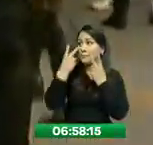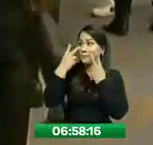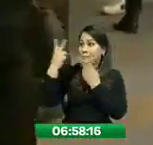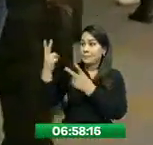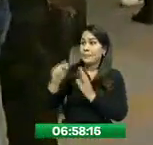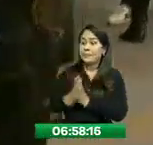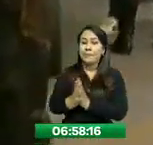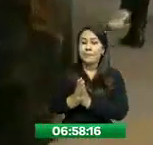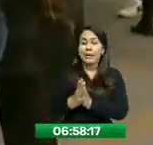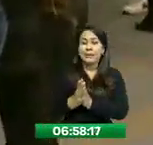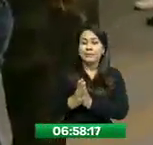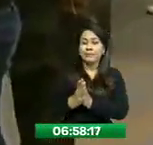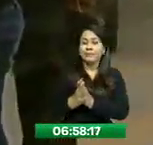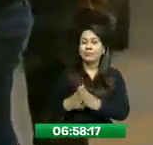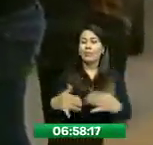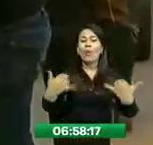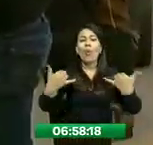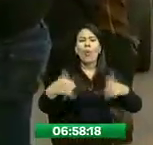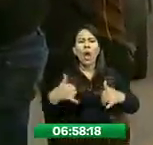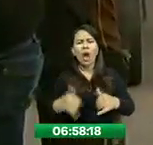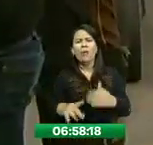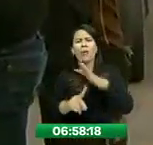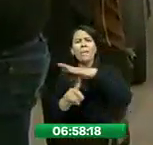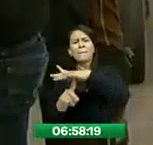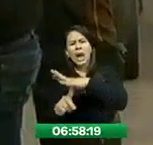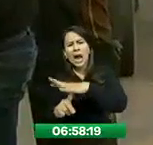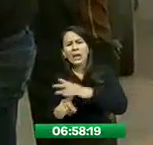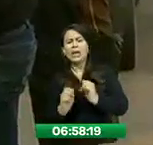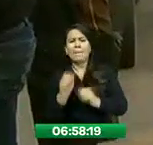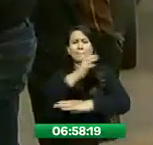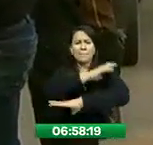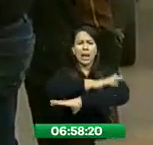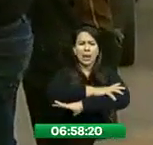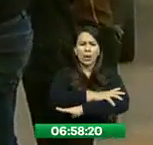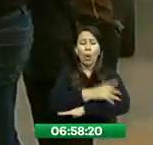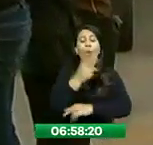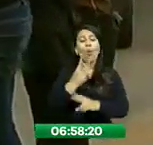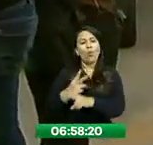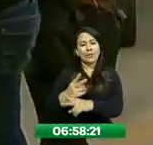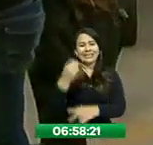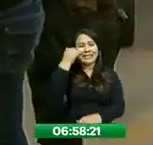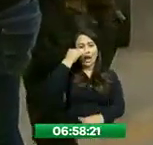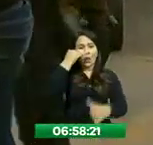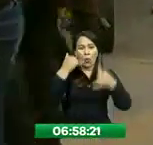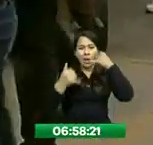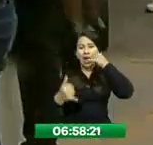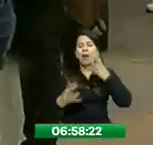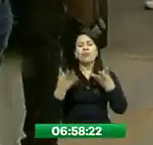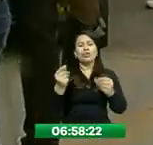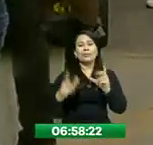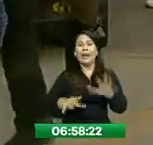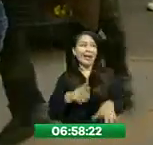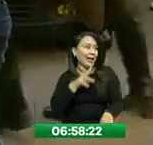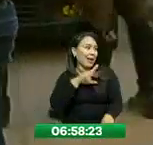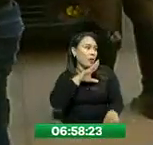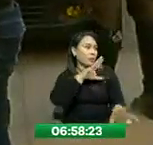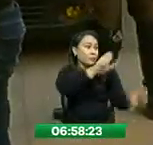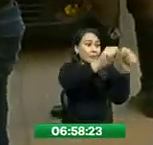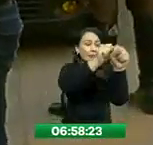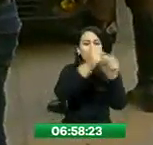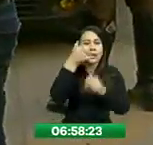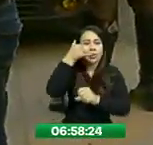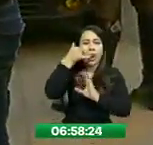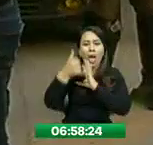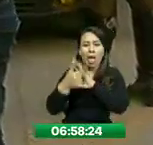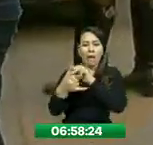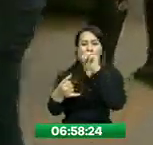lo que es los puntos de recreación, no mantenernos con lo que es los celulares, que son el foco caliente para la delincuencia,